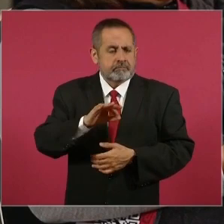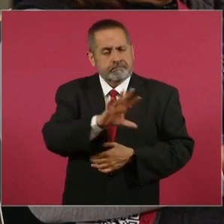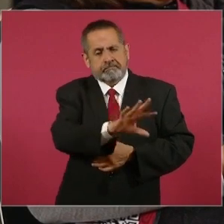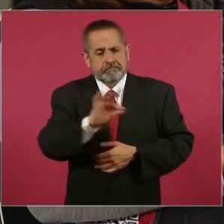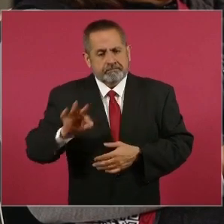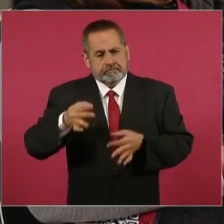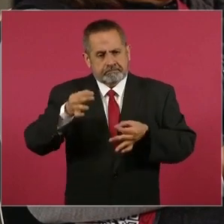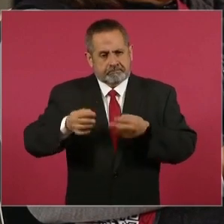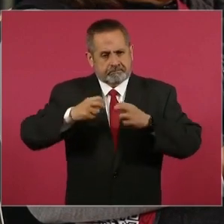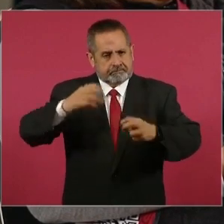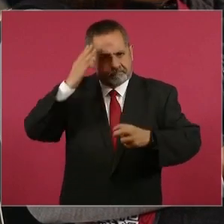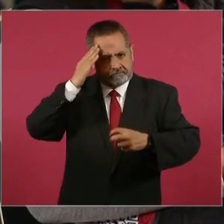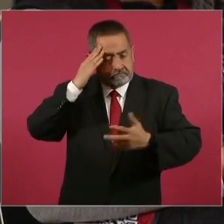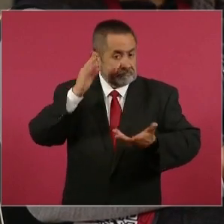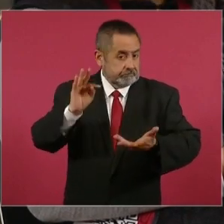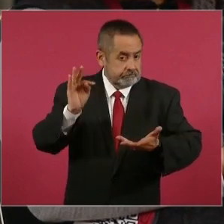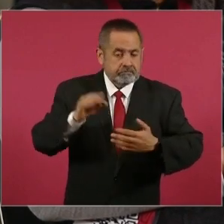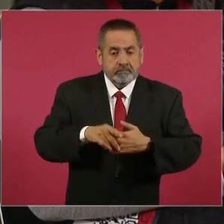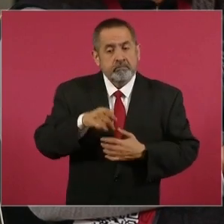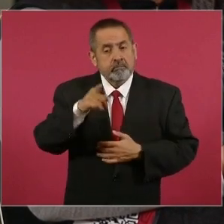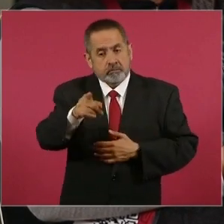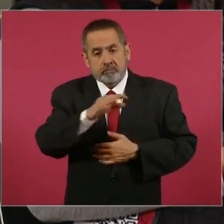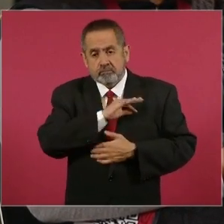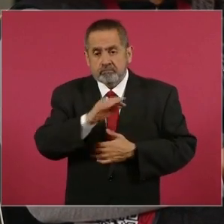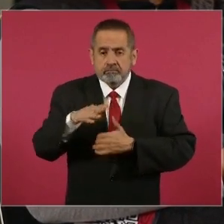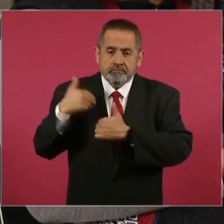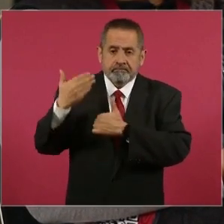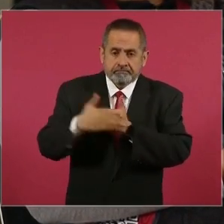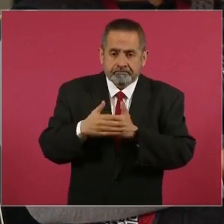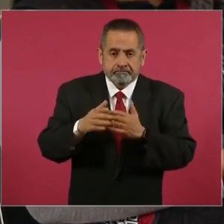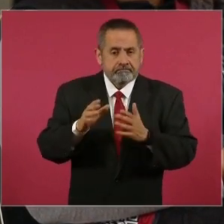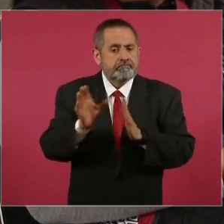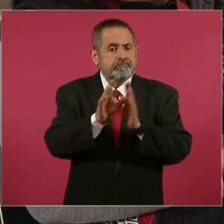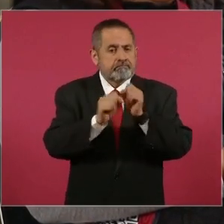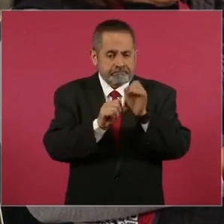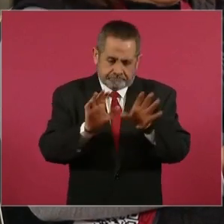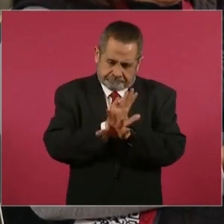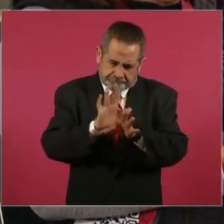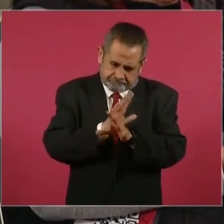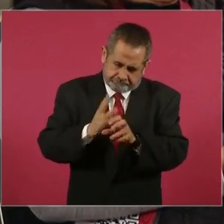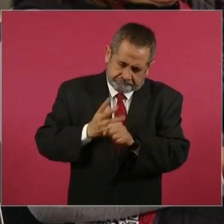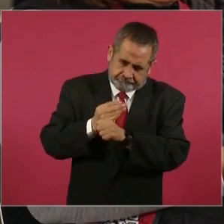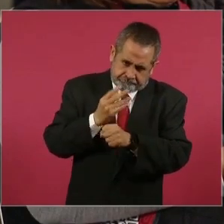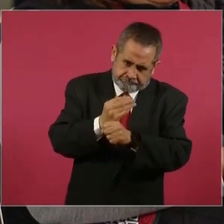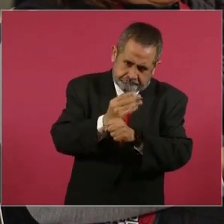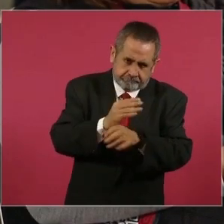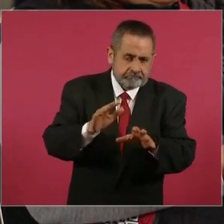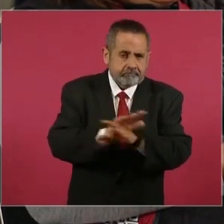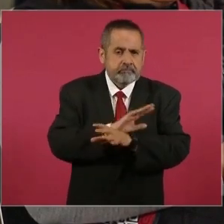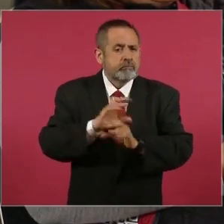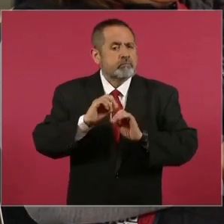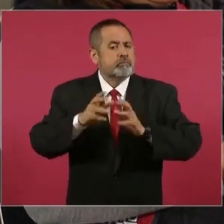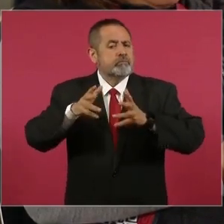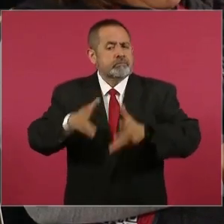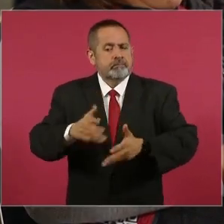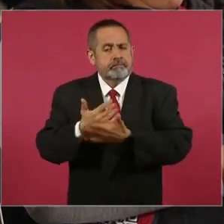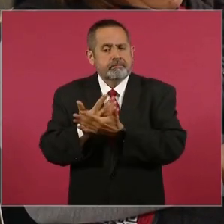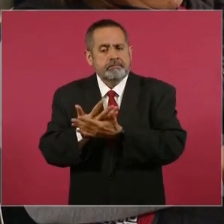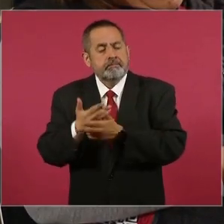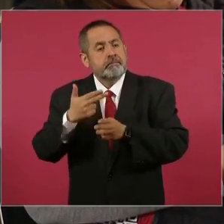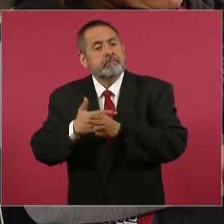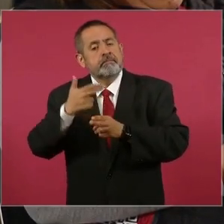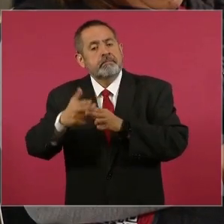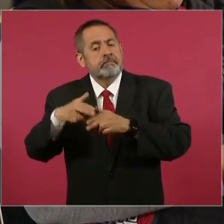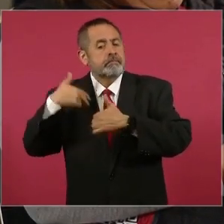Y si abriría la posibilidad para que usted adelante las reformas constitucionales que tiene pendiente o se mantiene en la idea de esperar a que se